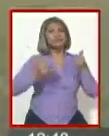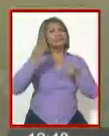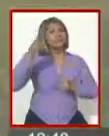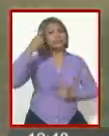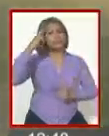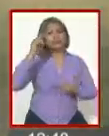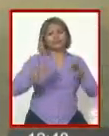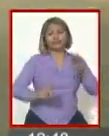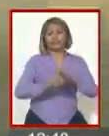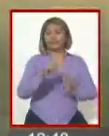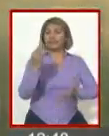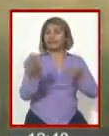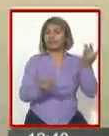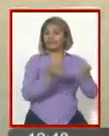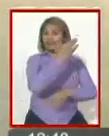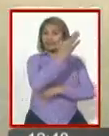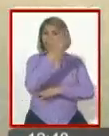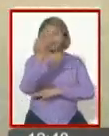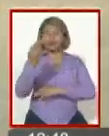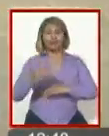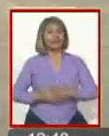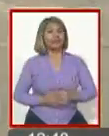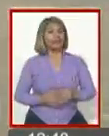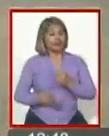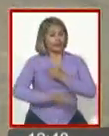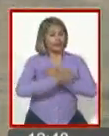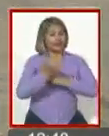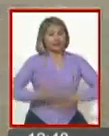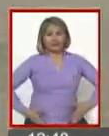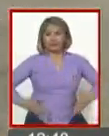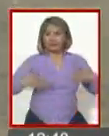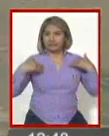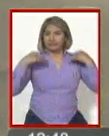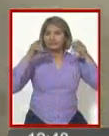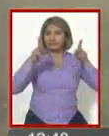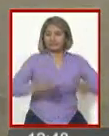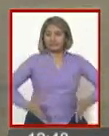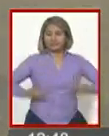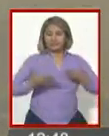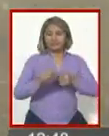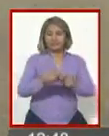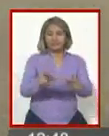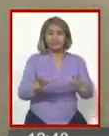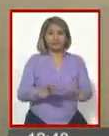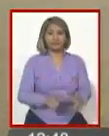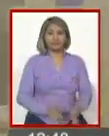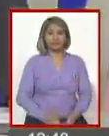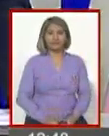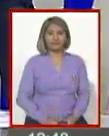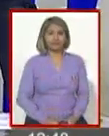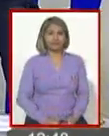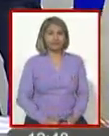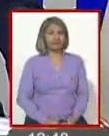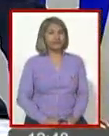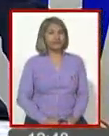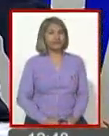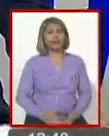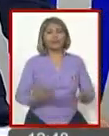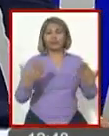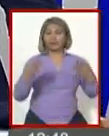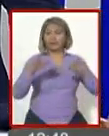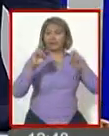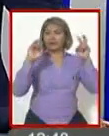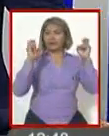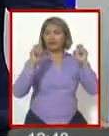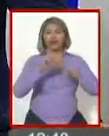causas que ocasionaron este incendio forestal de magnitud que puso en riesgo la vida de las personas que viven por esta zona. Y sobre este